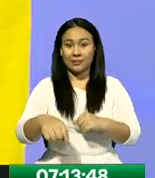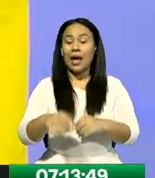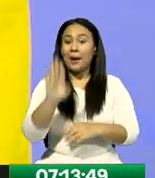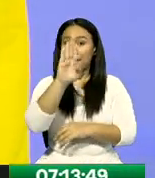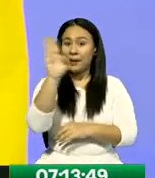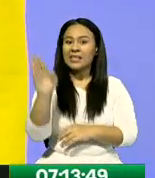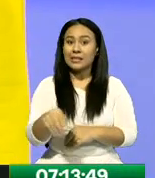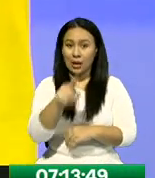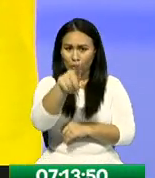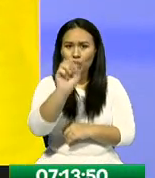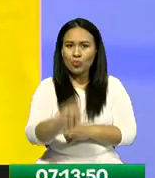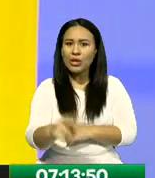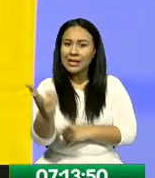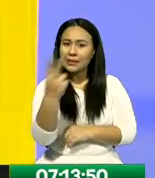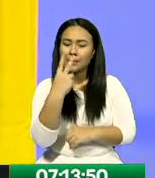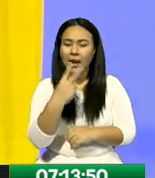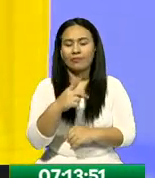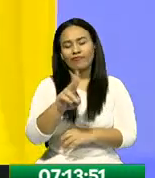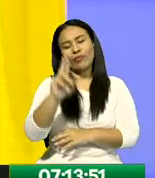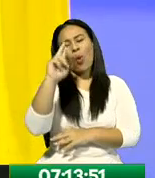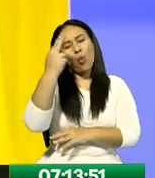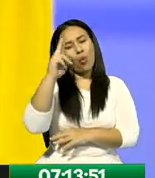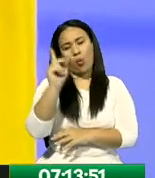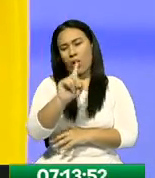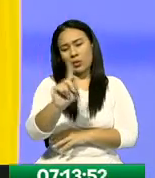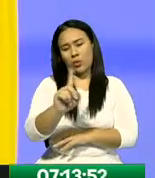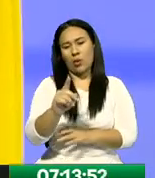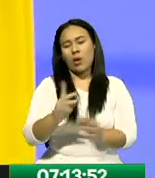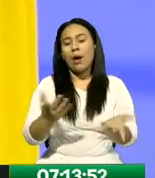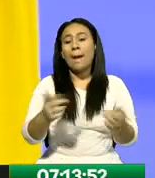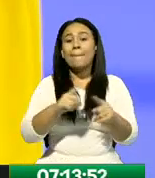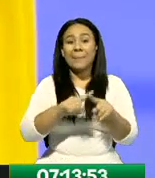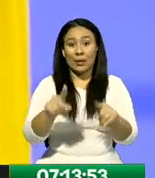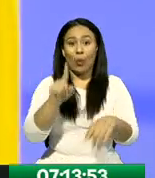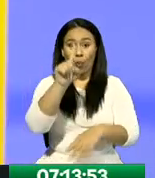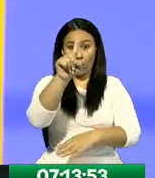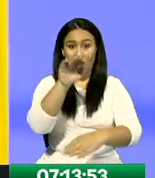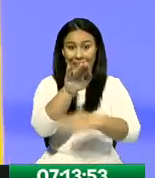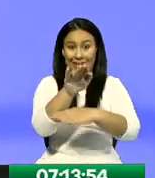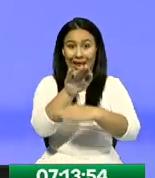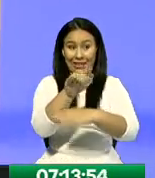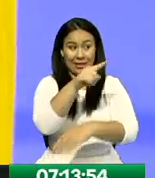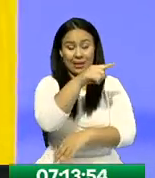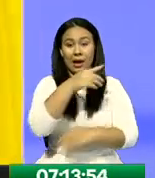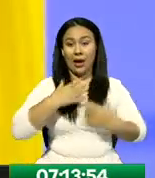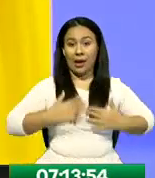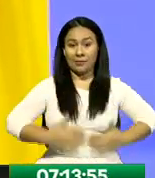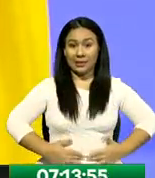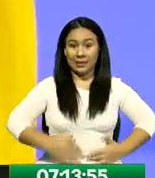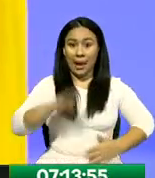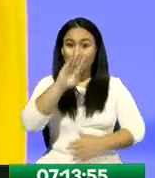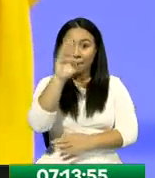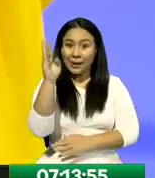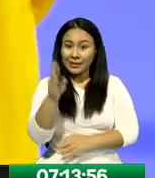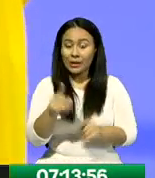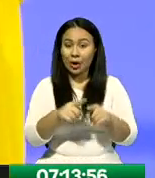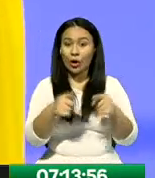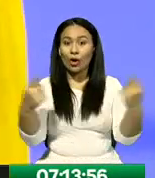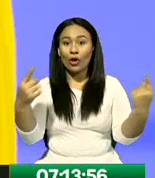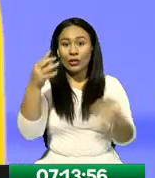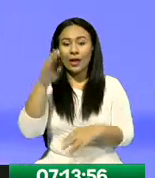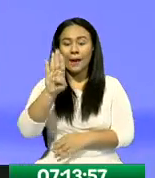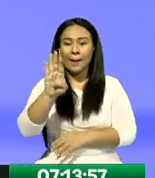partido en vivo y en directo desde Rusia a la 1 de la tarde, hora de Ecuador, cuando Brasil se enfrente